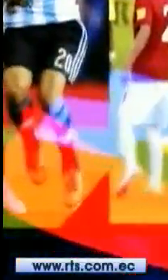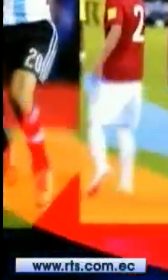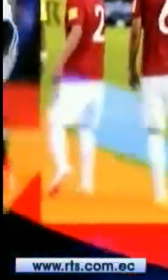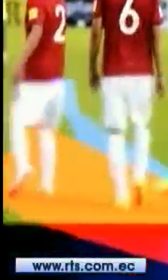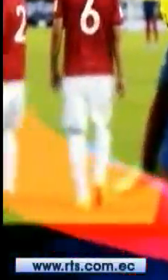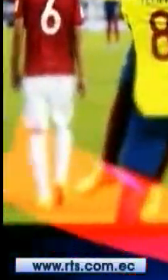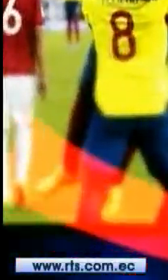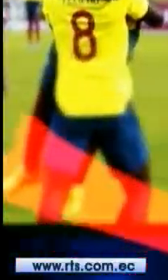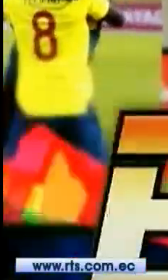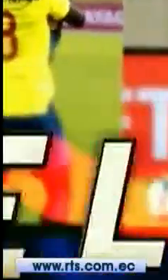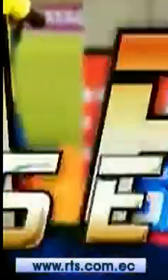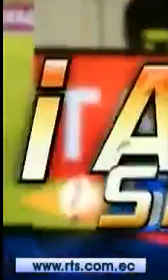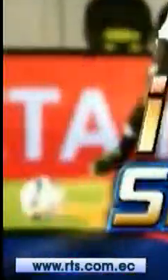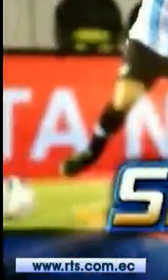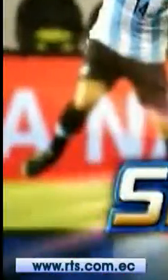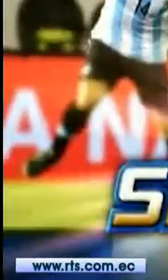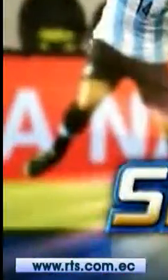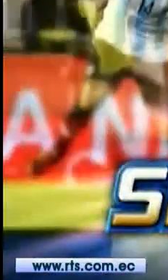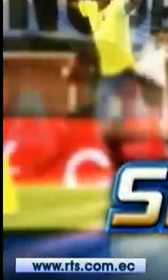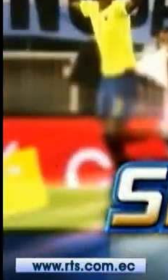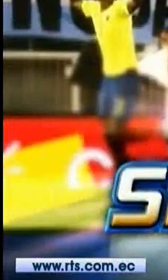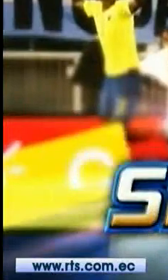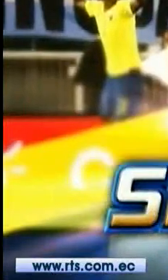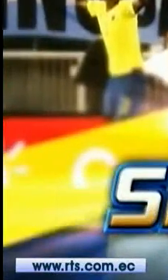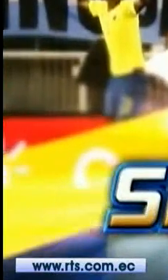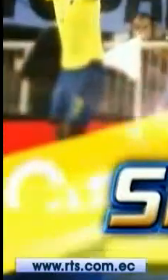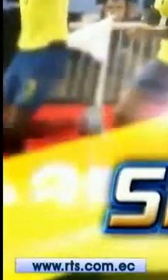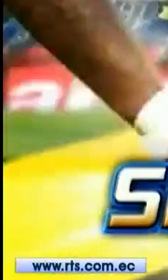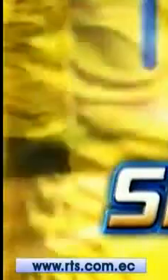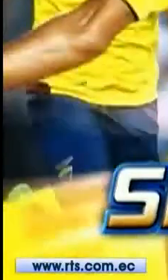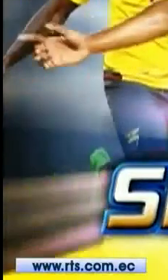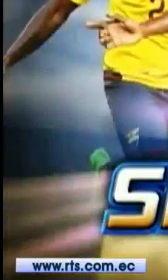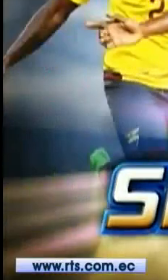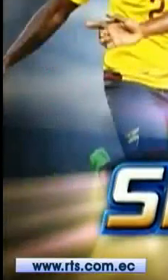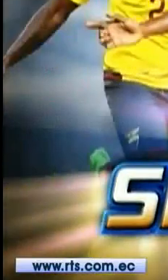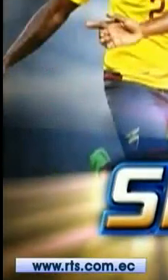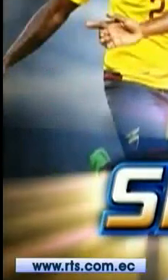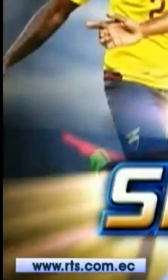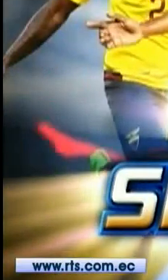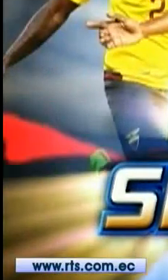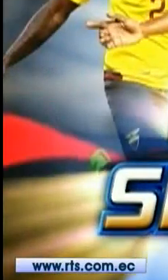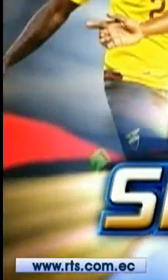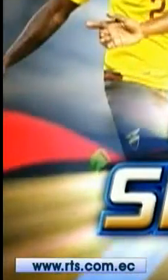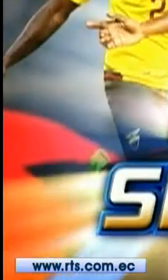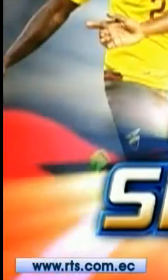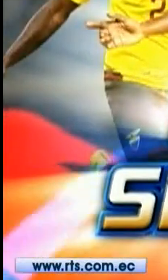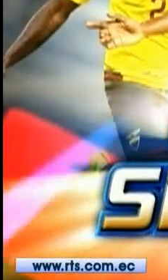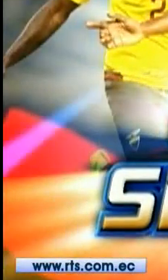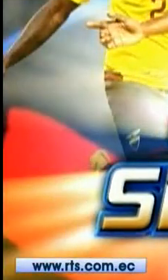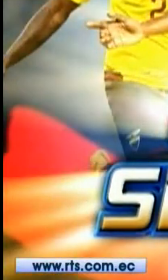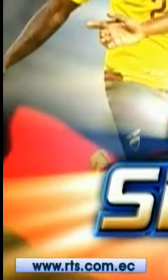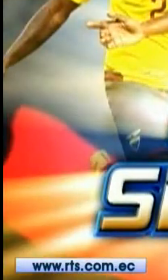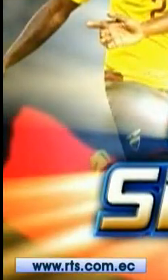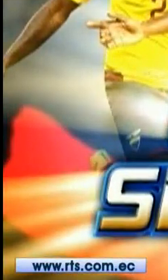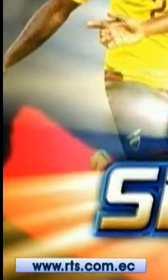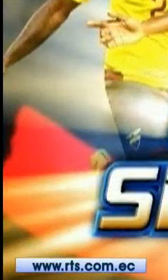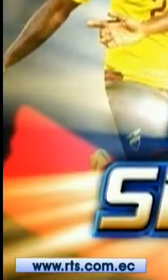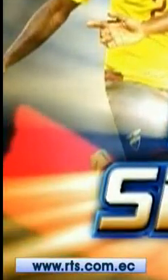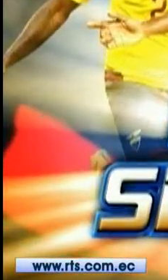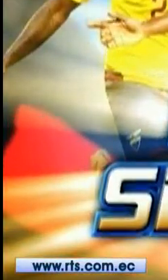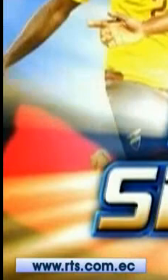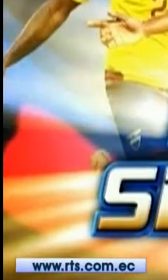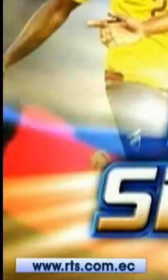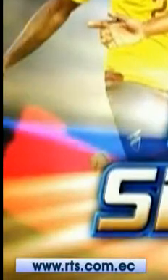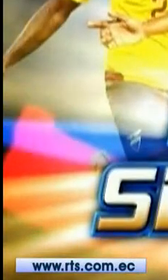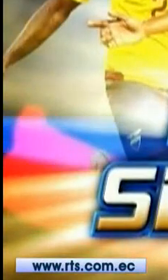todos somos fuerzas sin igual. Nuestros jugadores, hombres de lucha con valor.